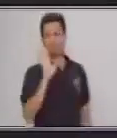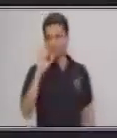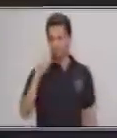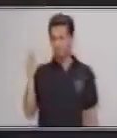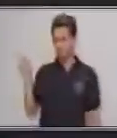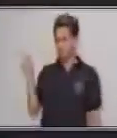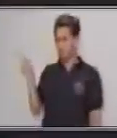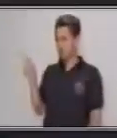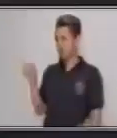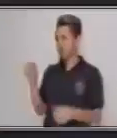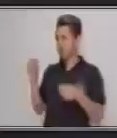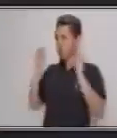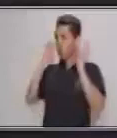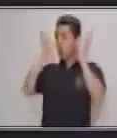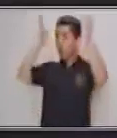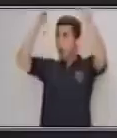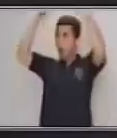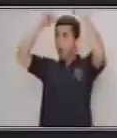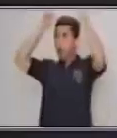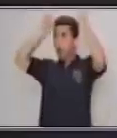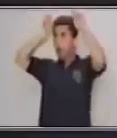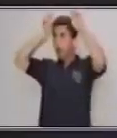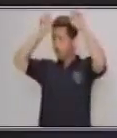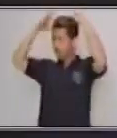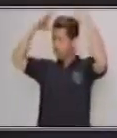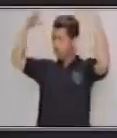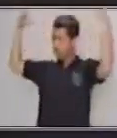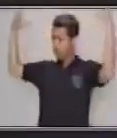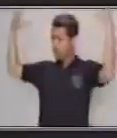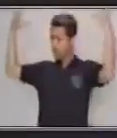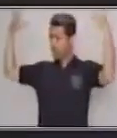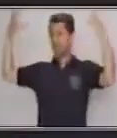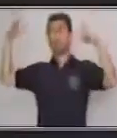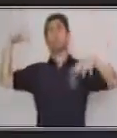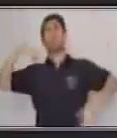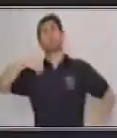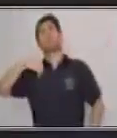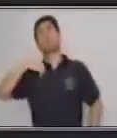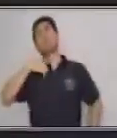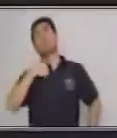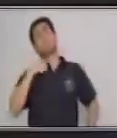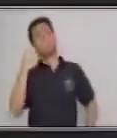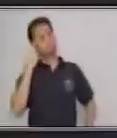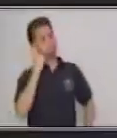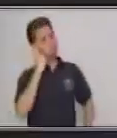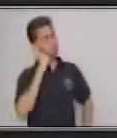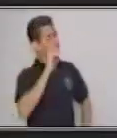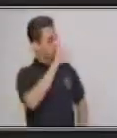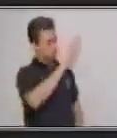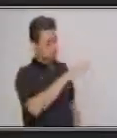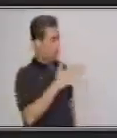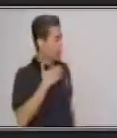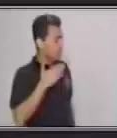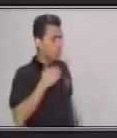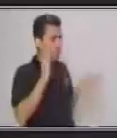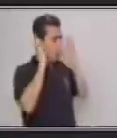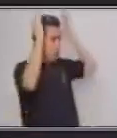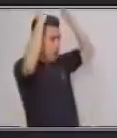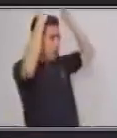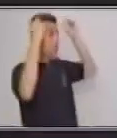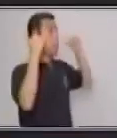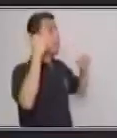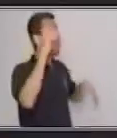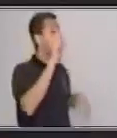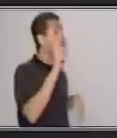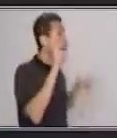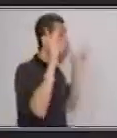eran demasiado grandes. Bueno, así que traté de ser amable y le dije que mis orejas grandes eran para escucharla